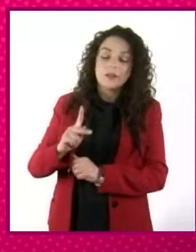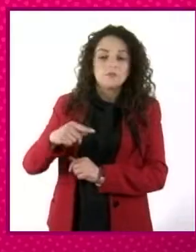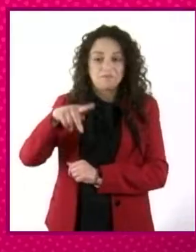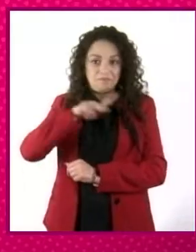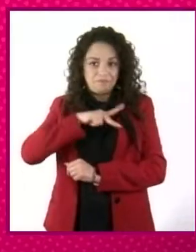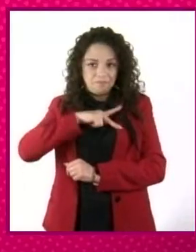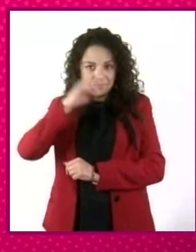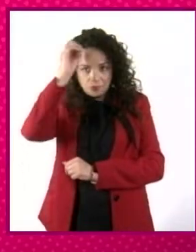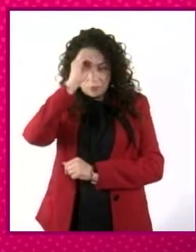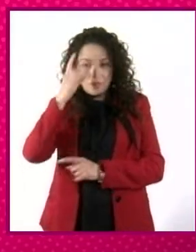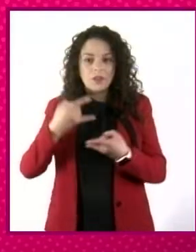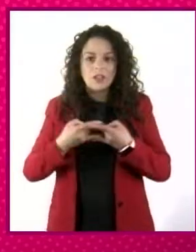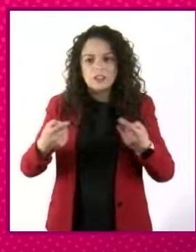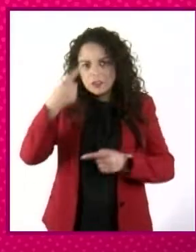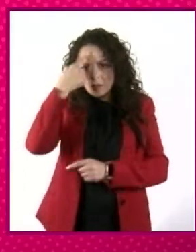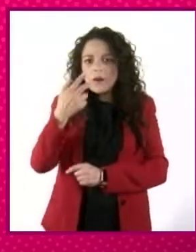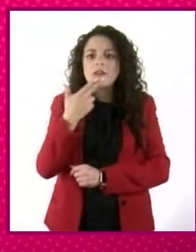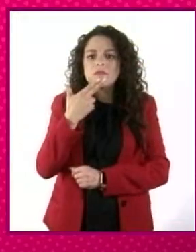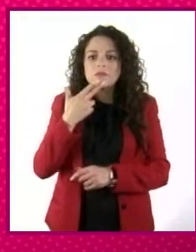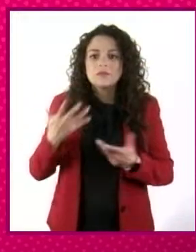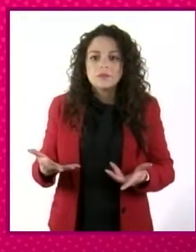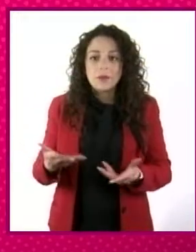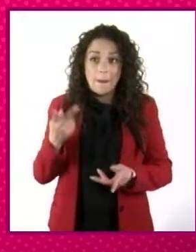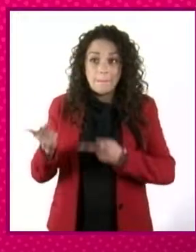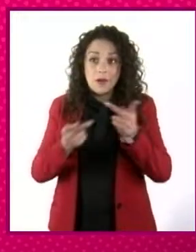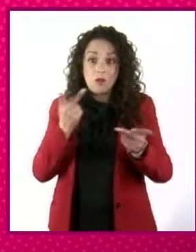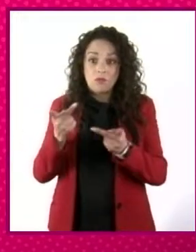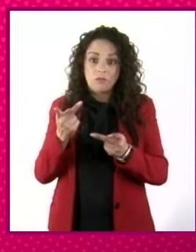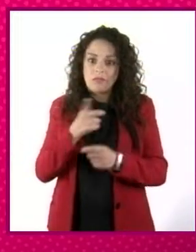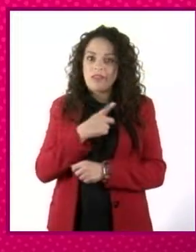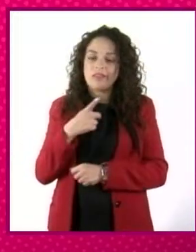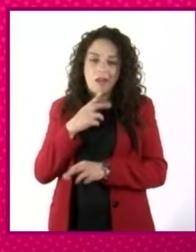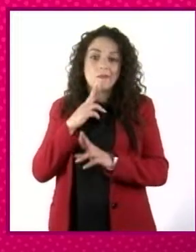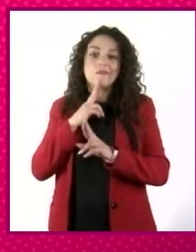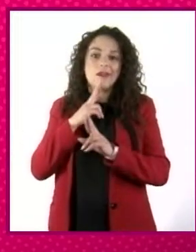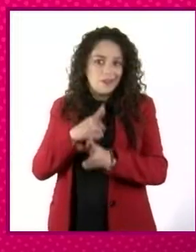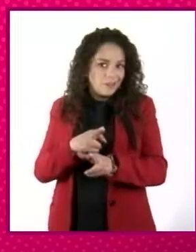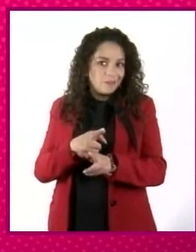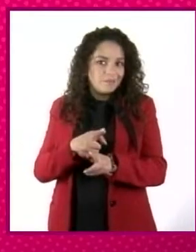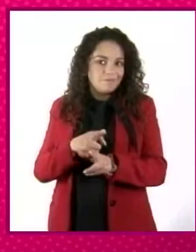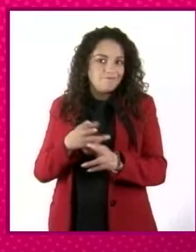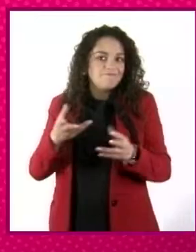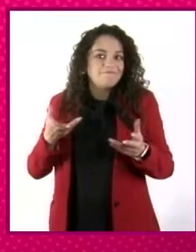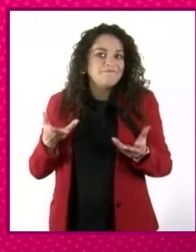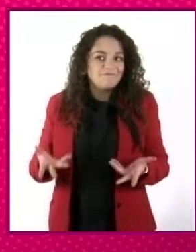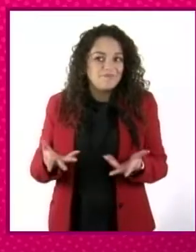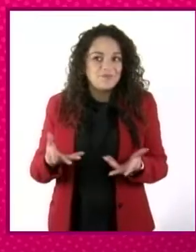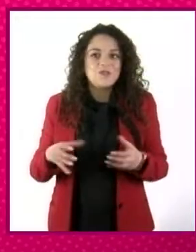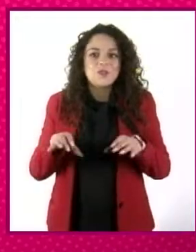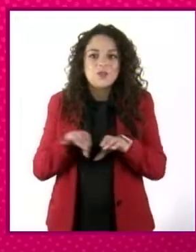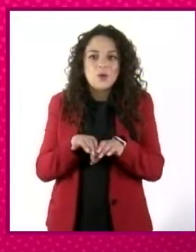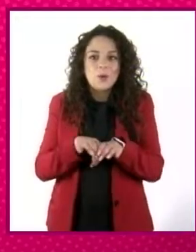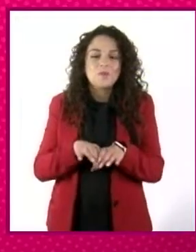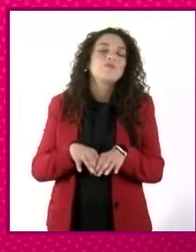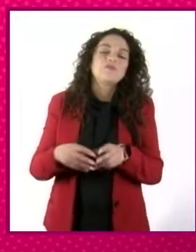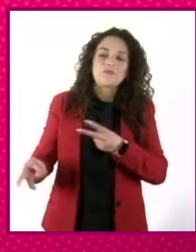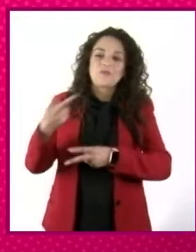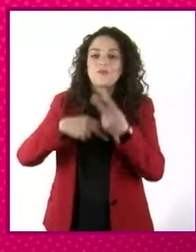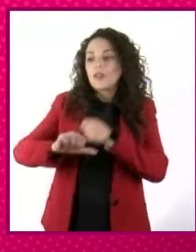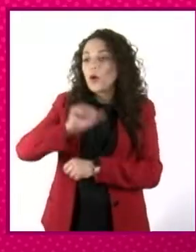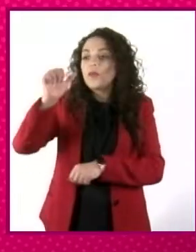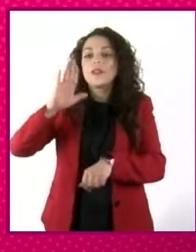la historia sirve para contestarnos preguntas. Y este camino de contestarnos preguntas nos lleva a hacernos muchas más